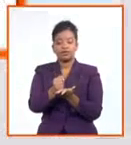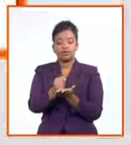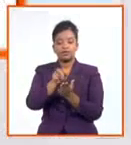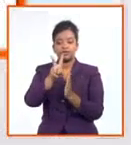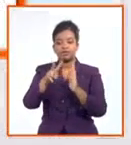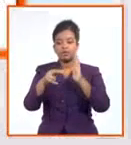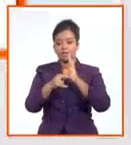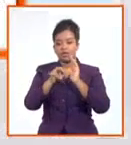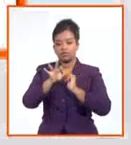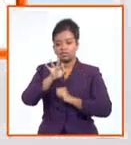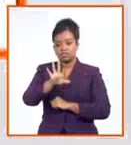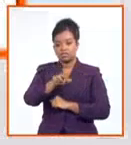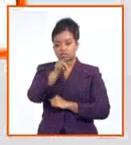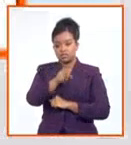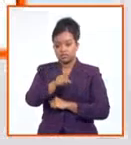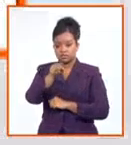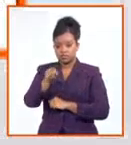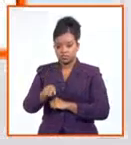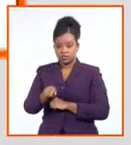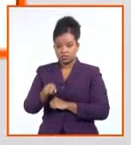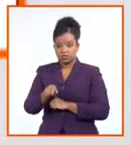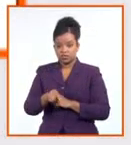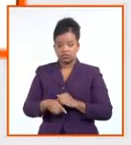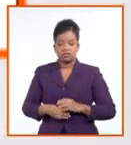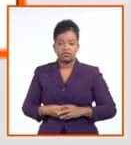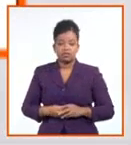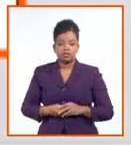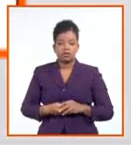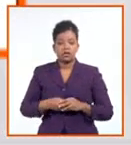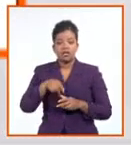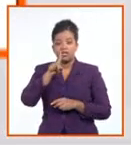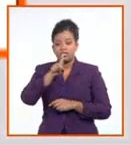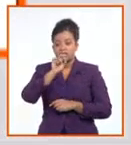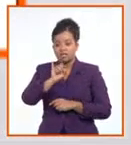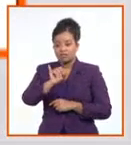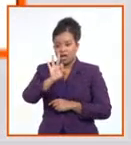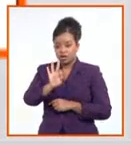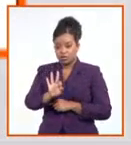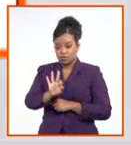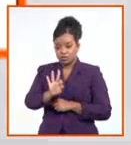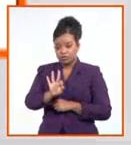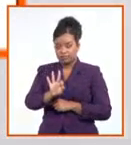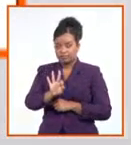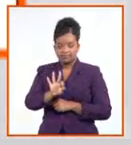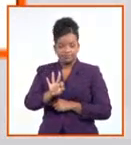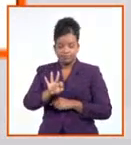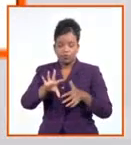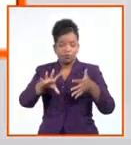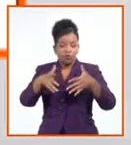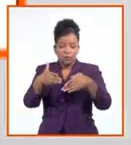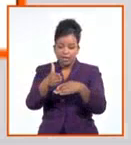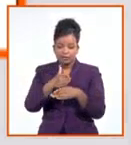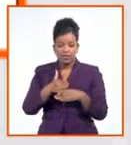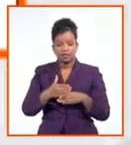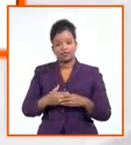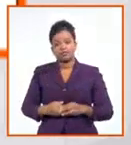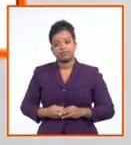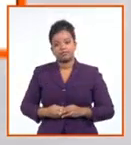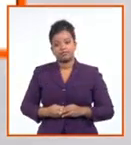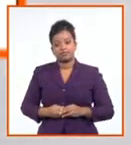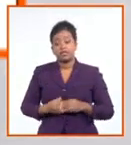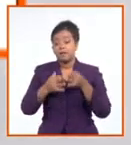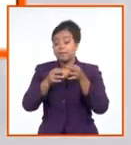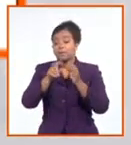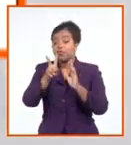en 168 hechos de acciones de salvamento. De estas 2.085 personas,